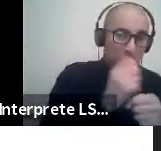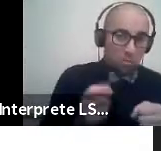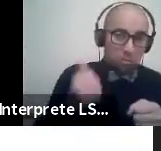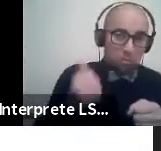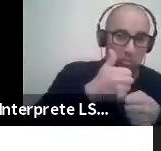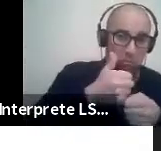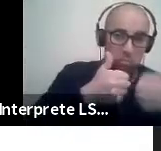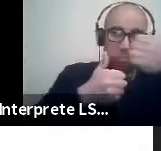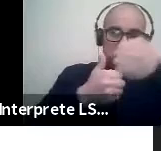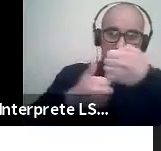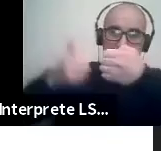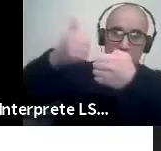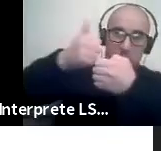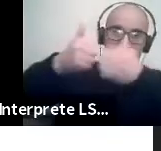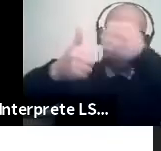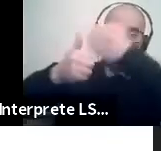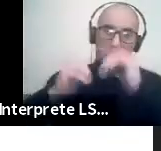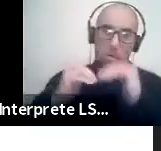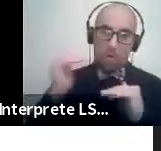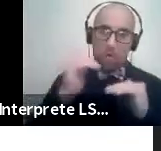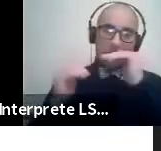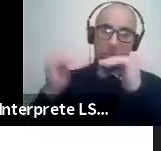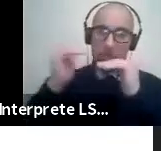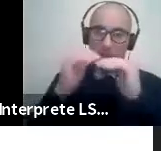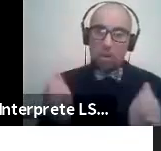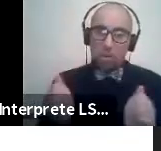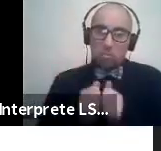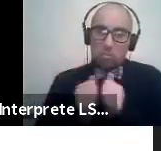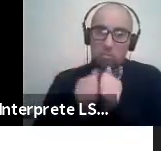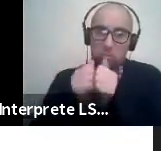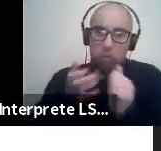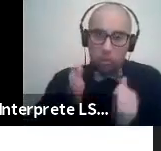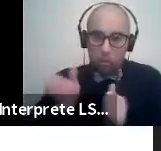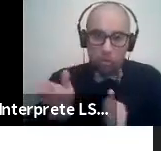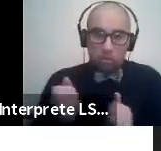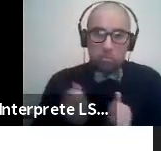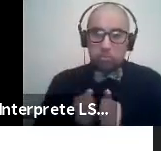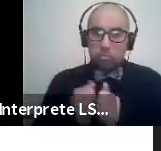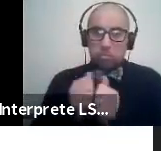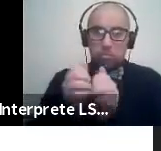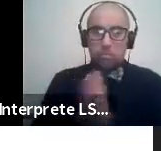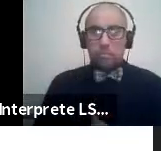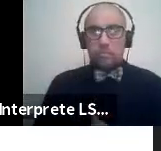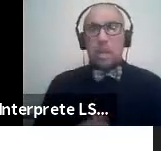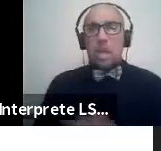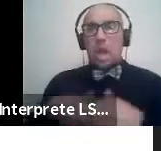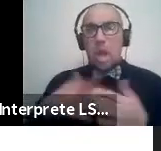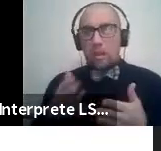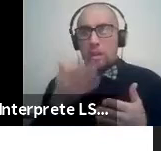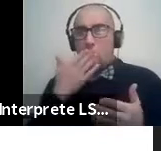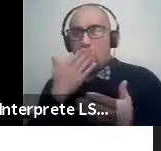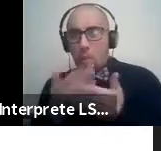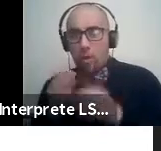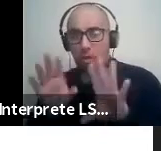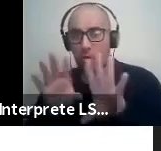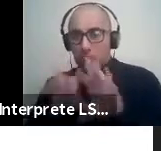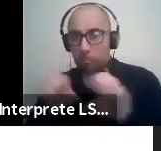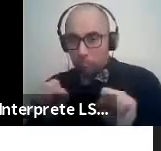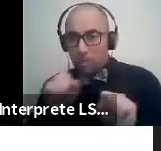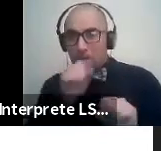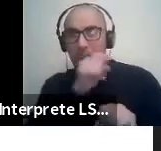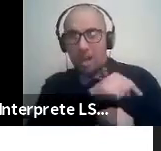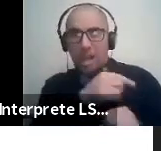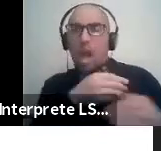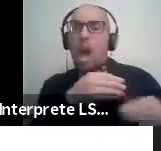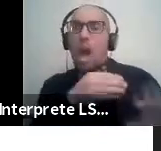inmediata, sino que estos más bien van a coexistir durante un periodo de tiempo hasta que estos entonces se puedan